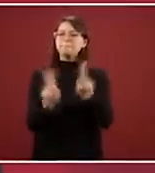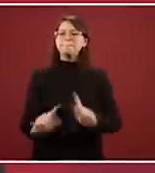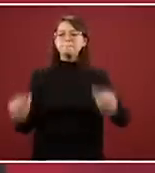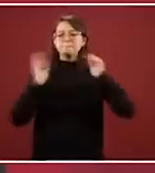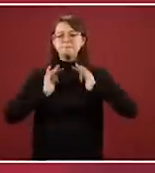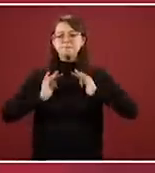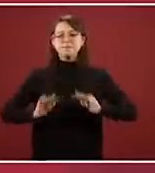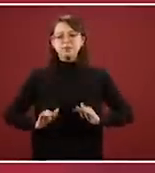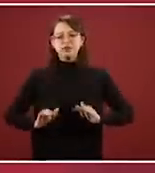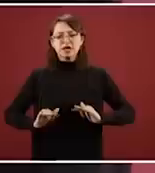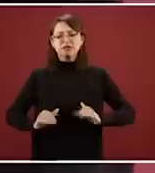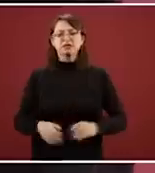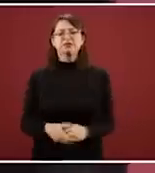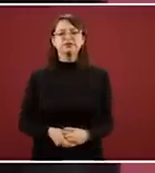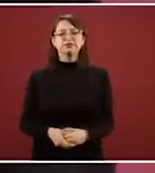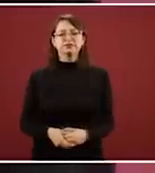parar